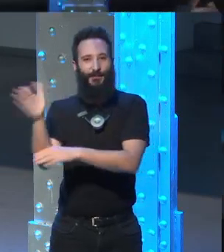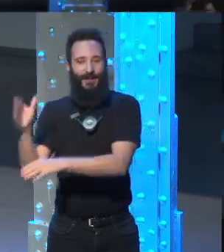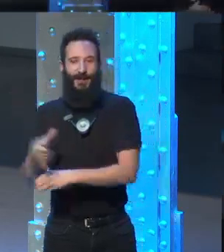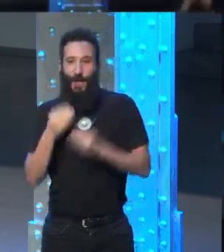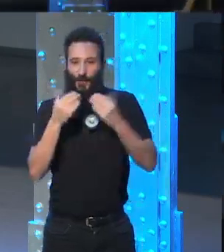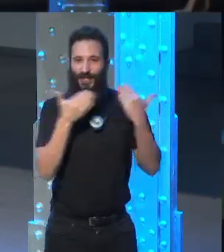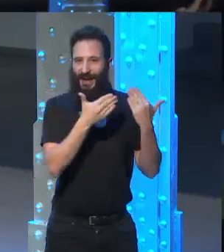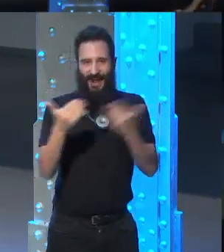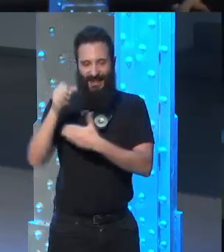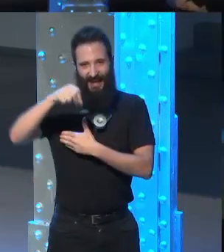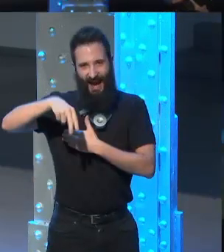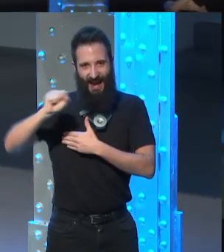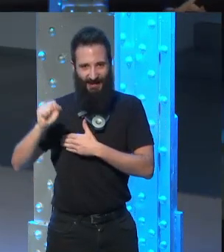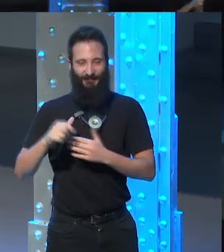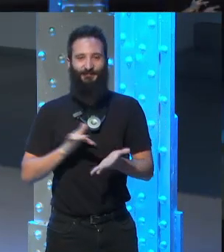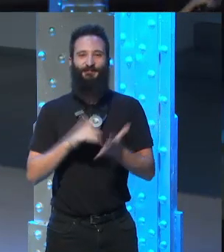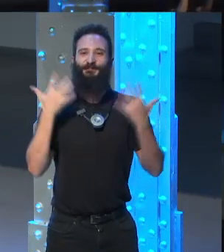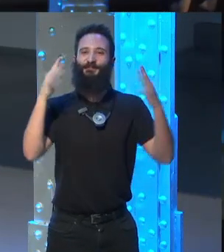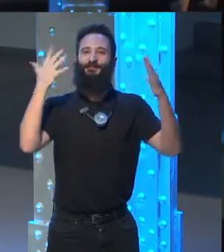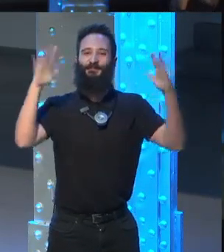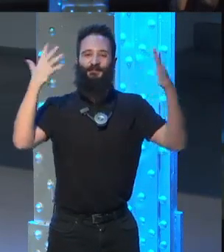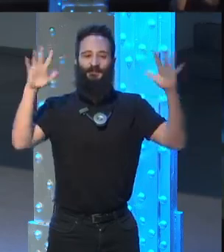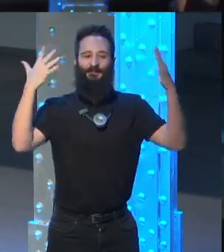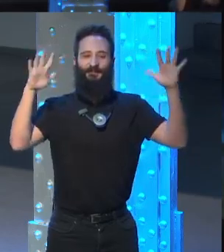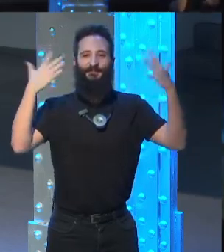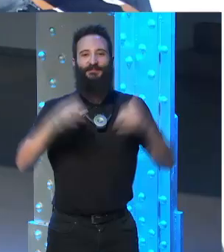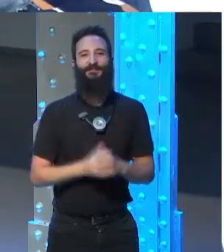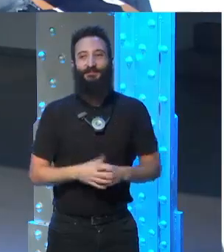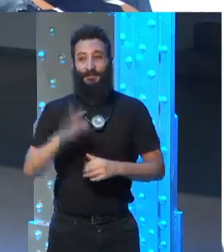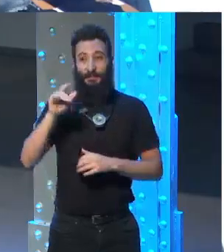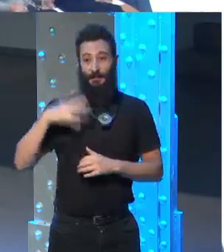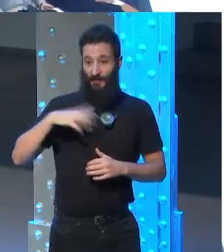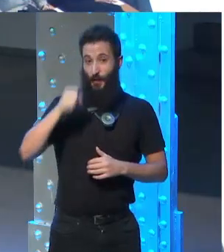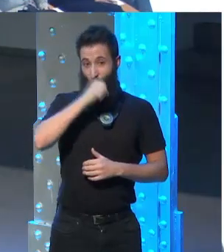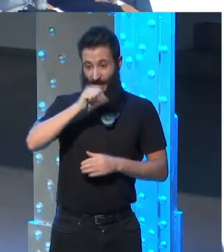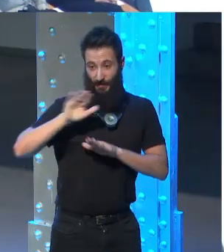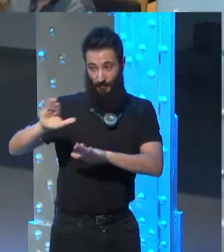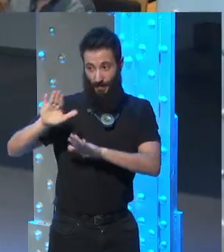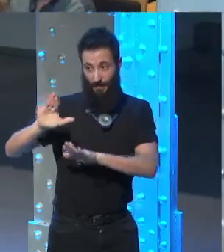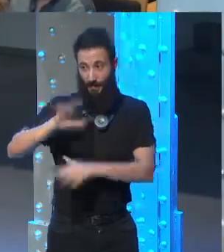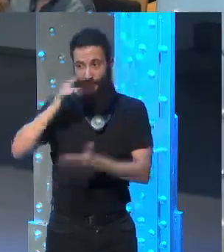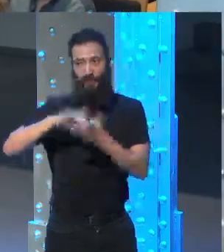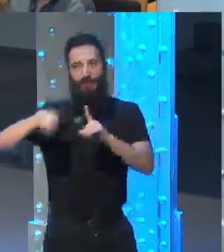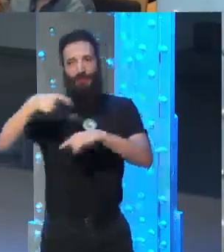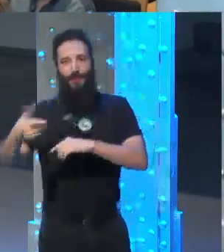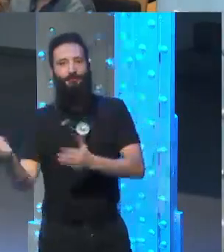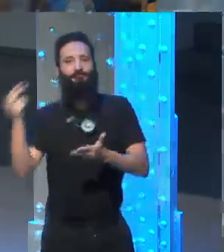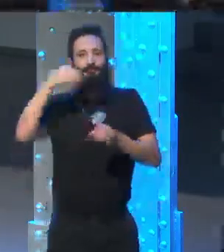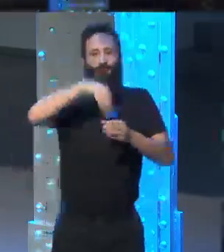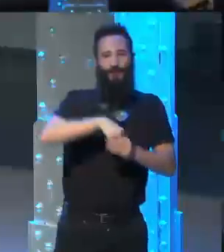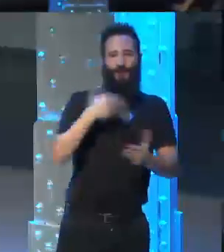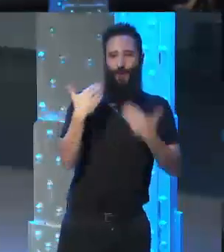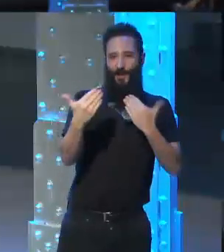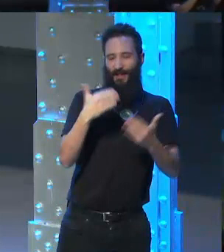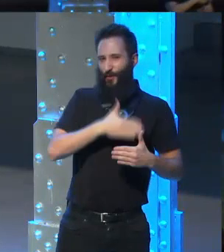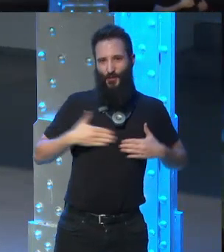Ana. Bueno, creo que se oye ya, ¿no? Sí, quédate con el micro porque queremos que luego te incorpores a la conversación